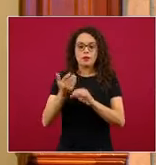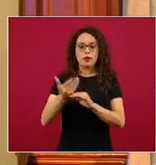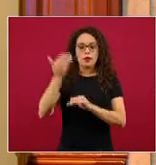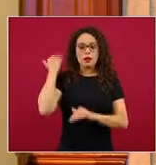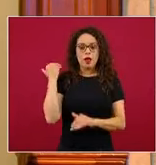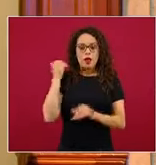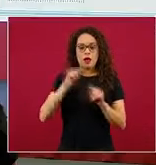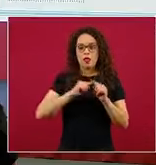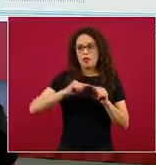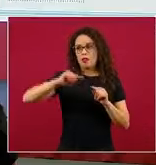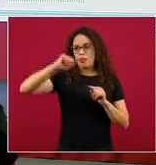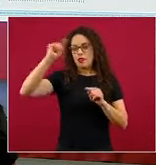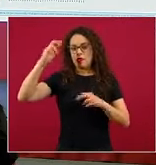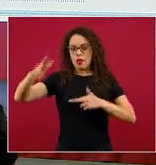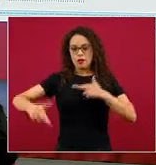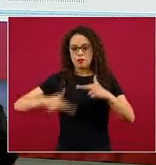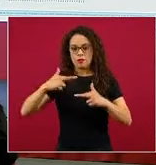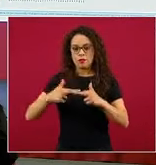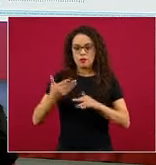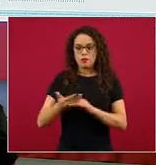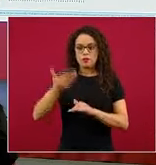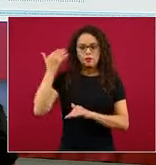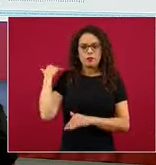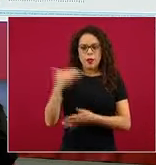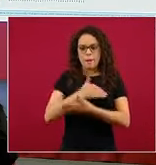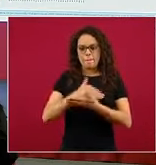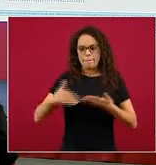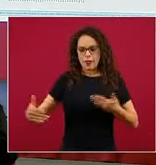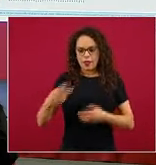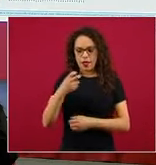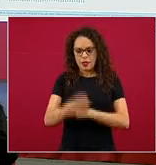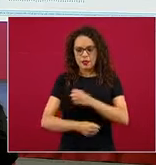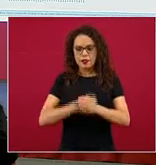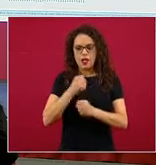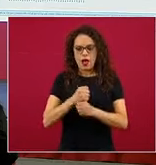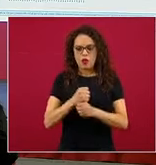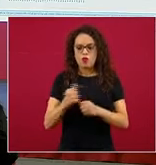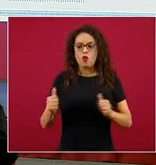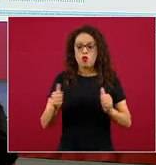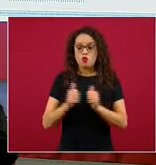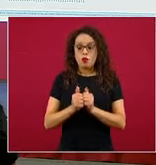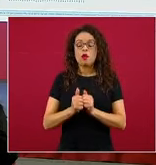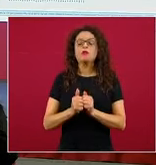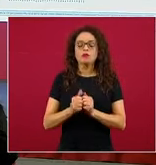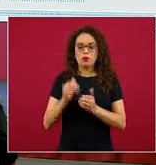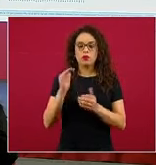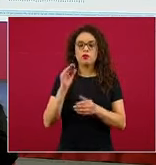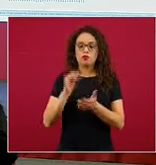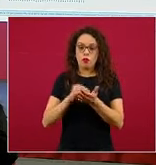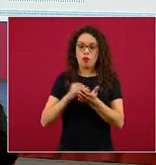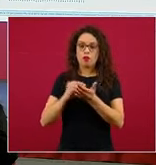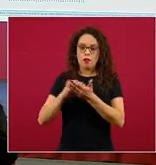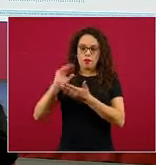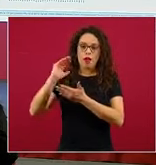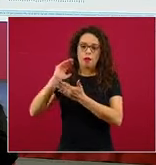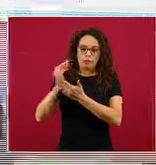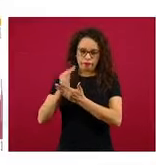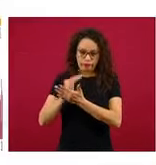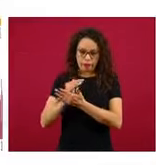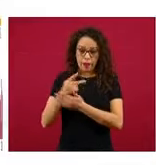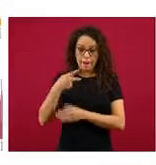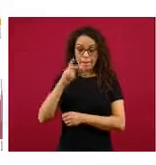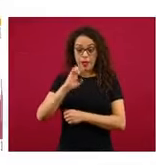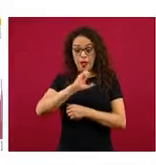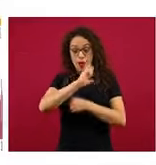región tuvo a mediados del año, inclusive con una tendencia todavía ascendente. No así Europa,